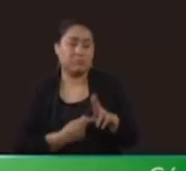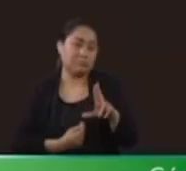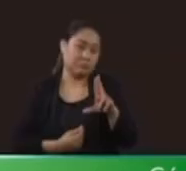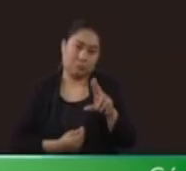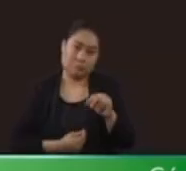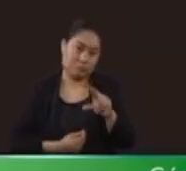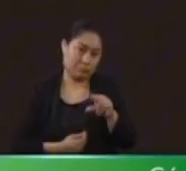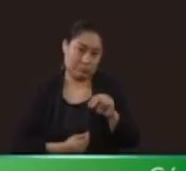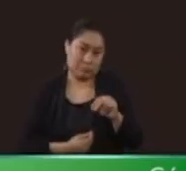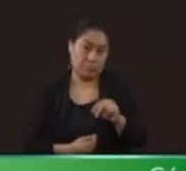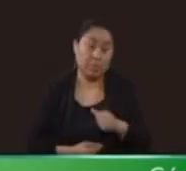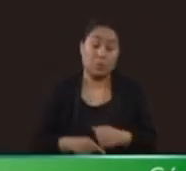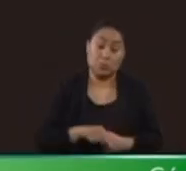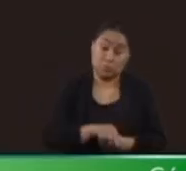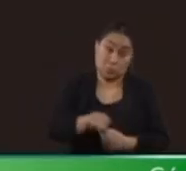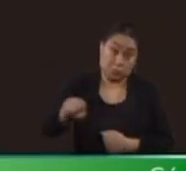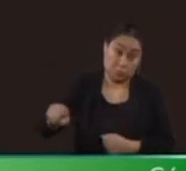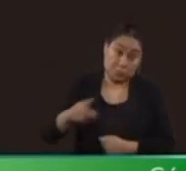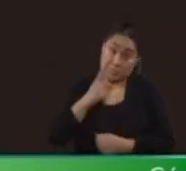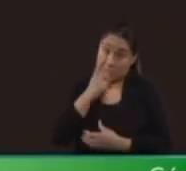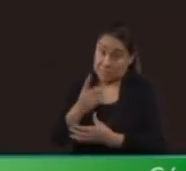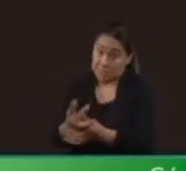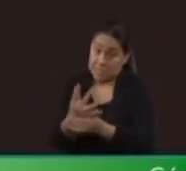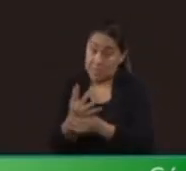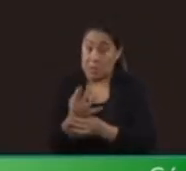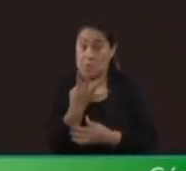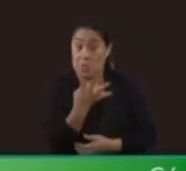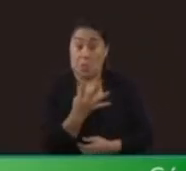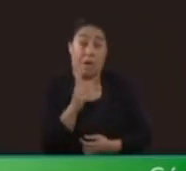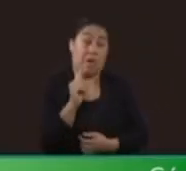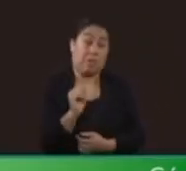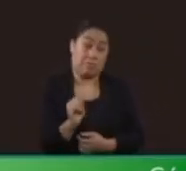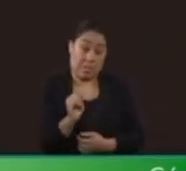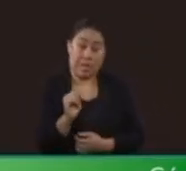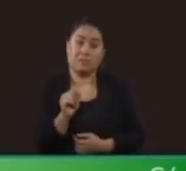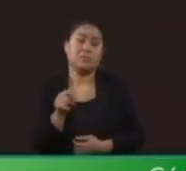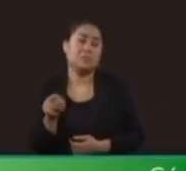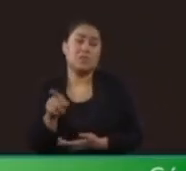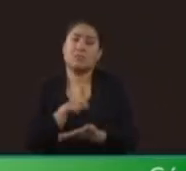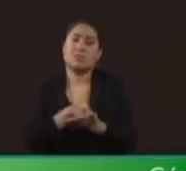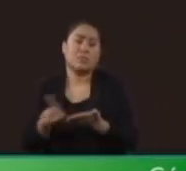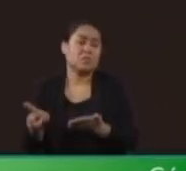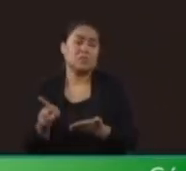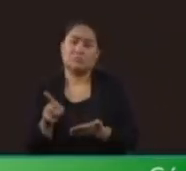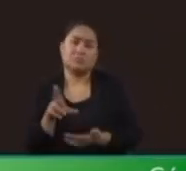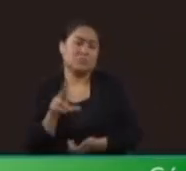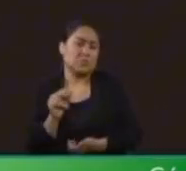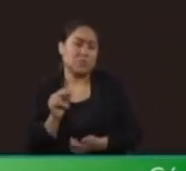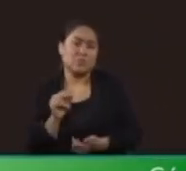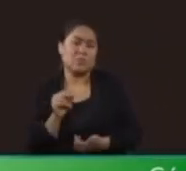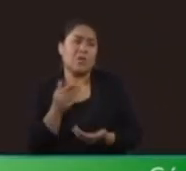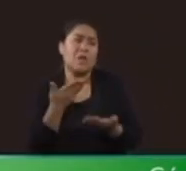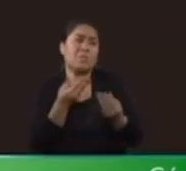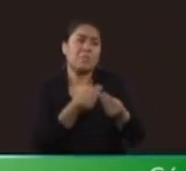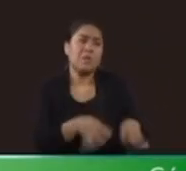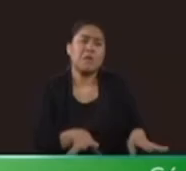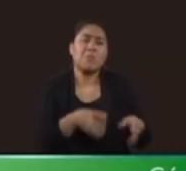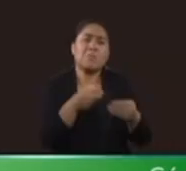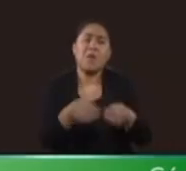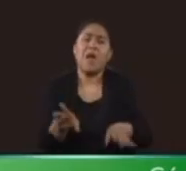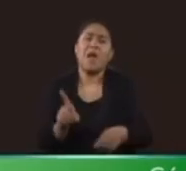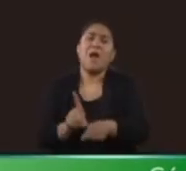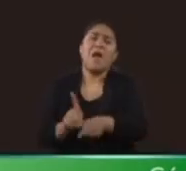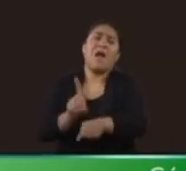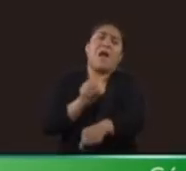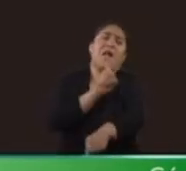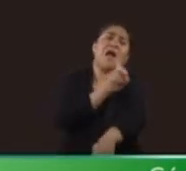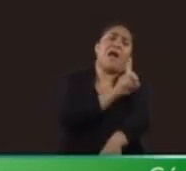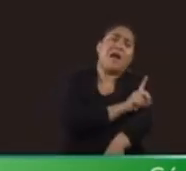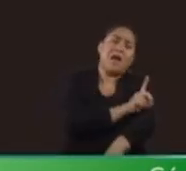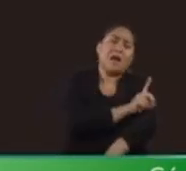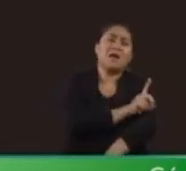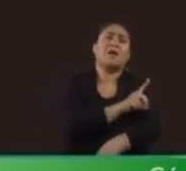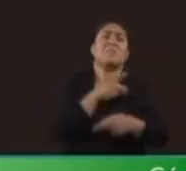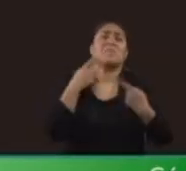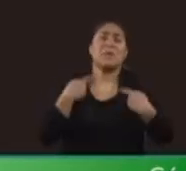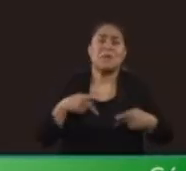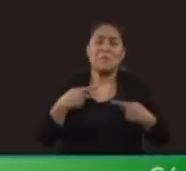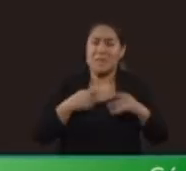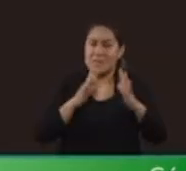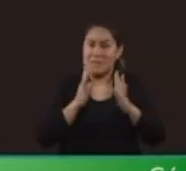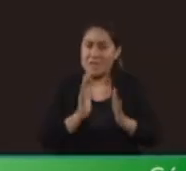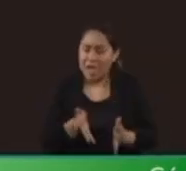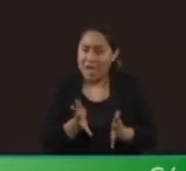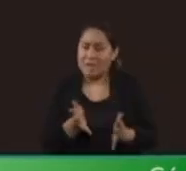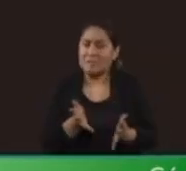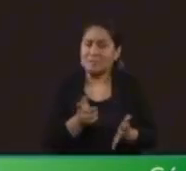autoproclaman la cuarta transformación no tienen el derecho de destruir lo que han construido generaciones del pasado como